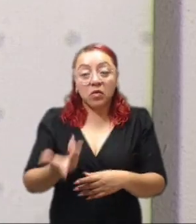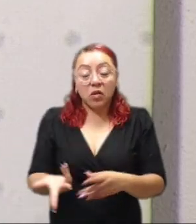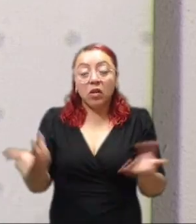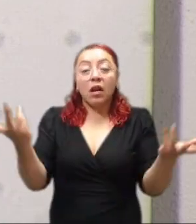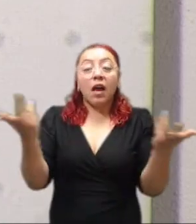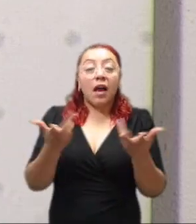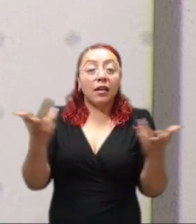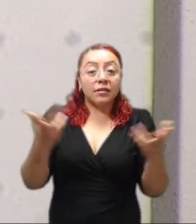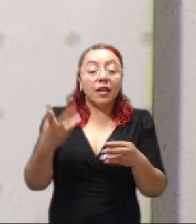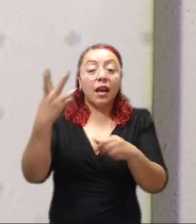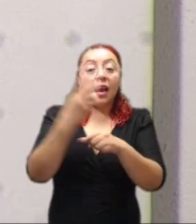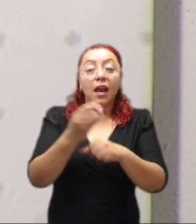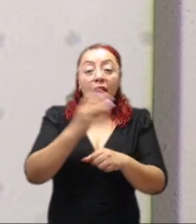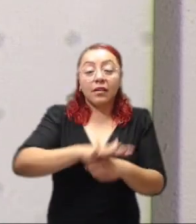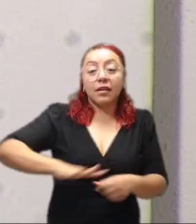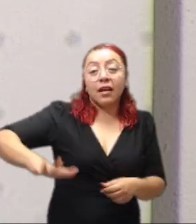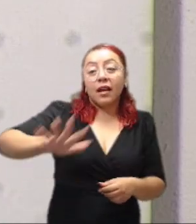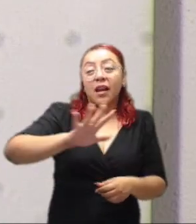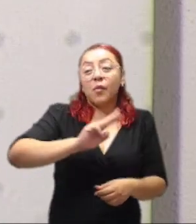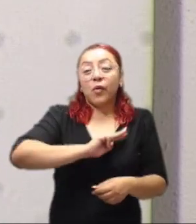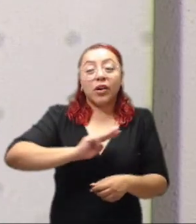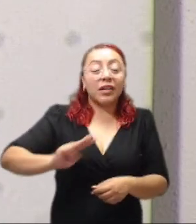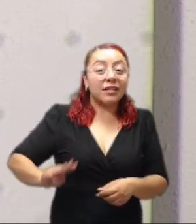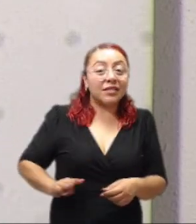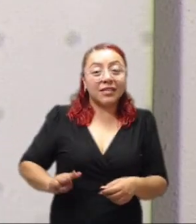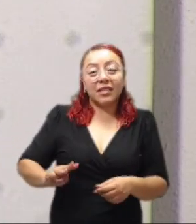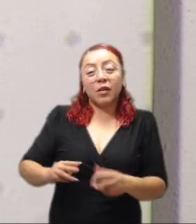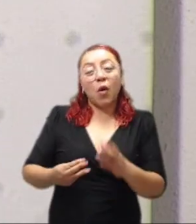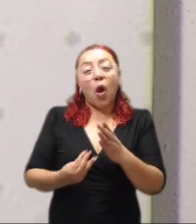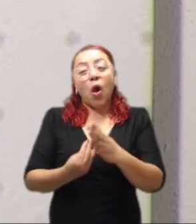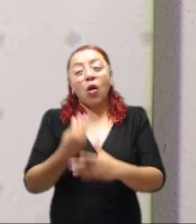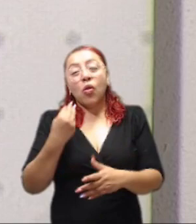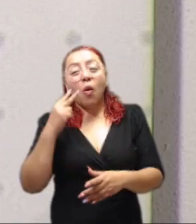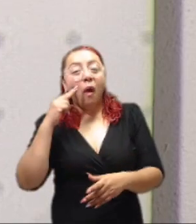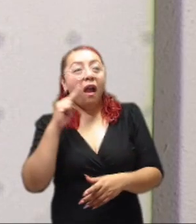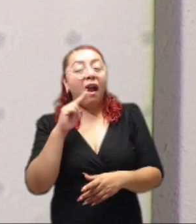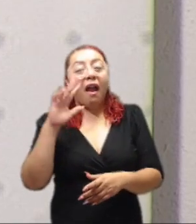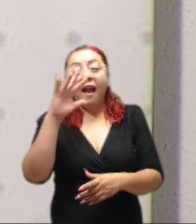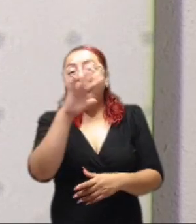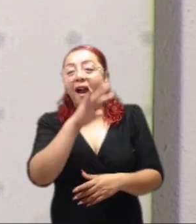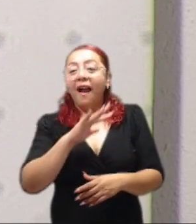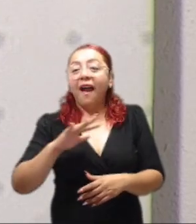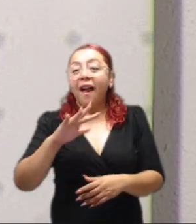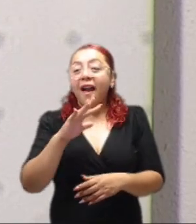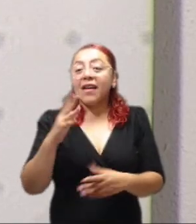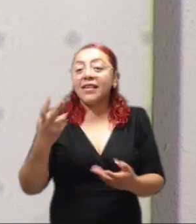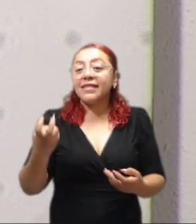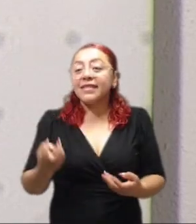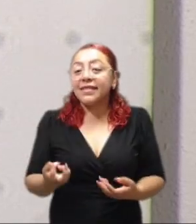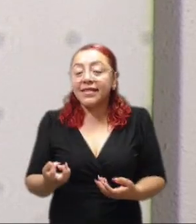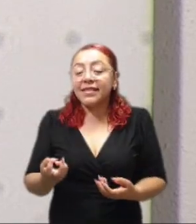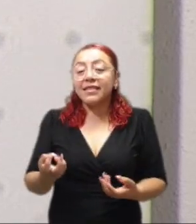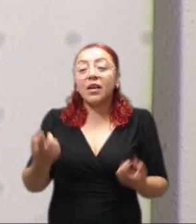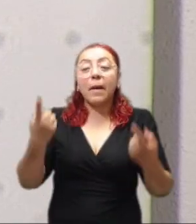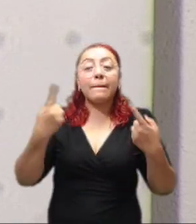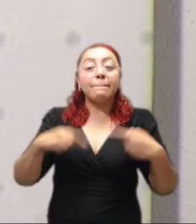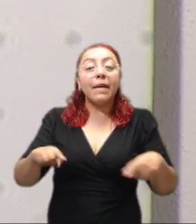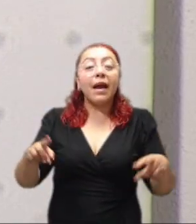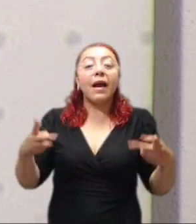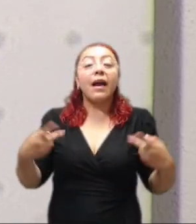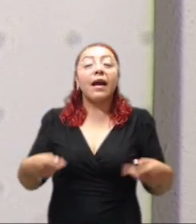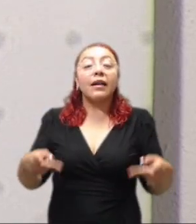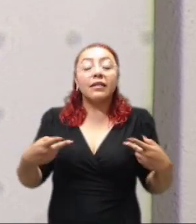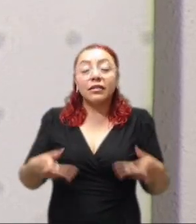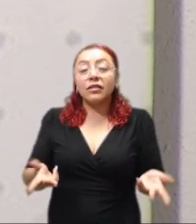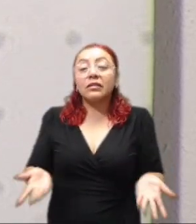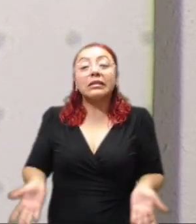hacemos de nuestro municipio con una nueva imagen con una imagen que se pueda motivar la cultura